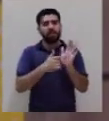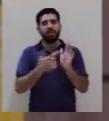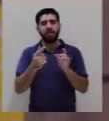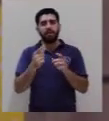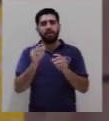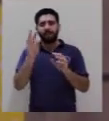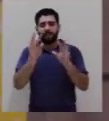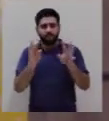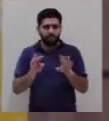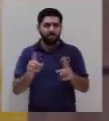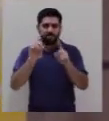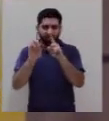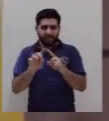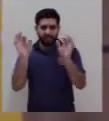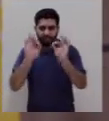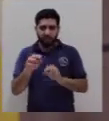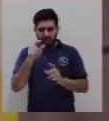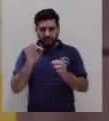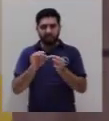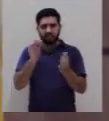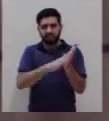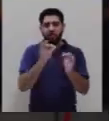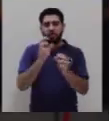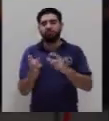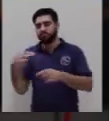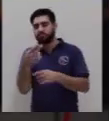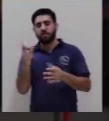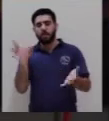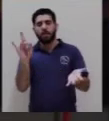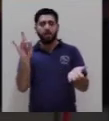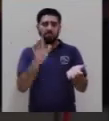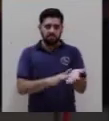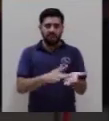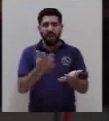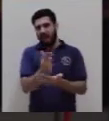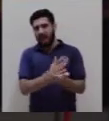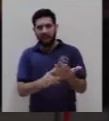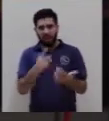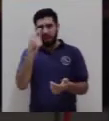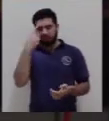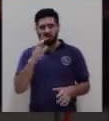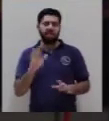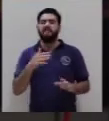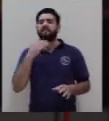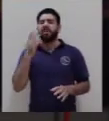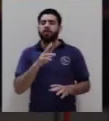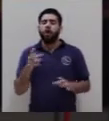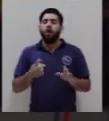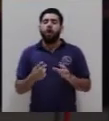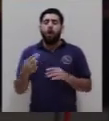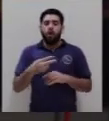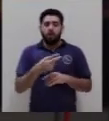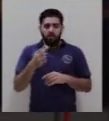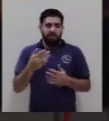una figura yo ya puedo recordar el tema, qué es lo que tengo que hacer. Ah, bonito. Y ese está bastante fácil, la verdad, porque sí. Solo cortamos al